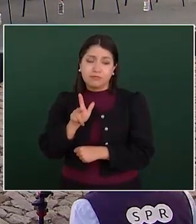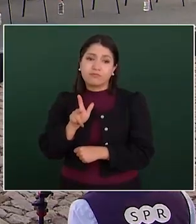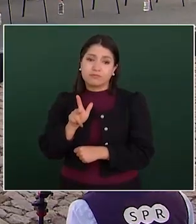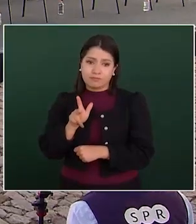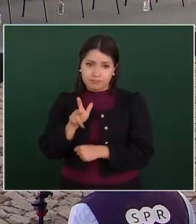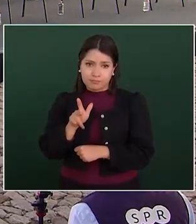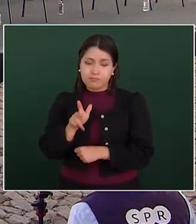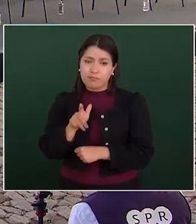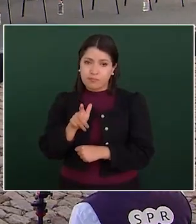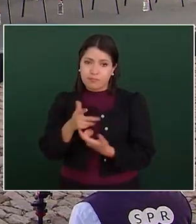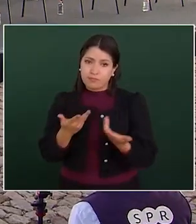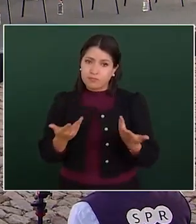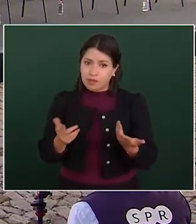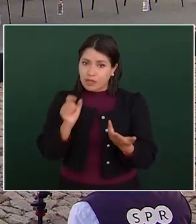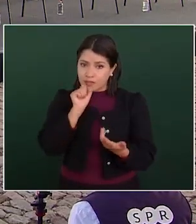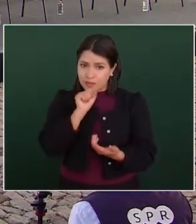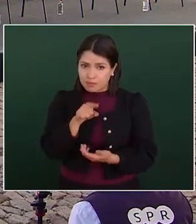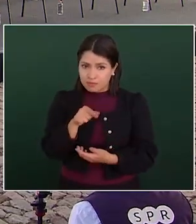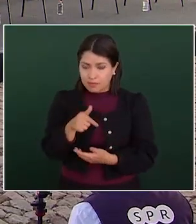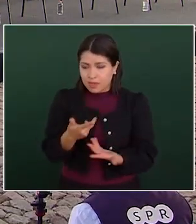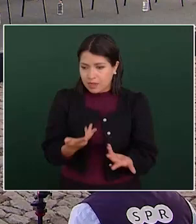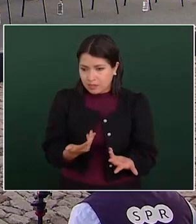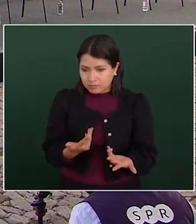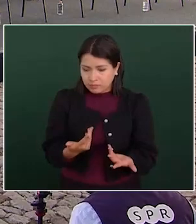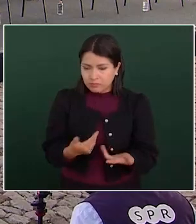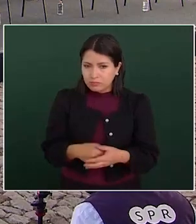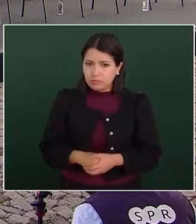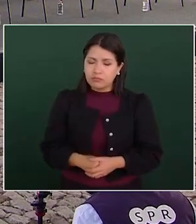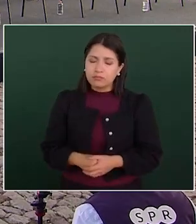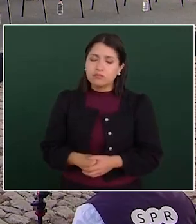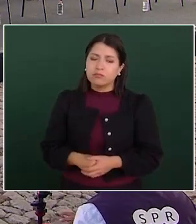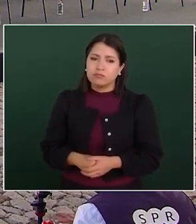Además, en lo personal, a mí